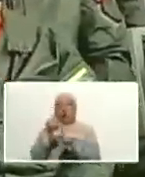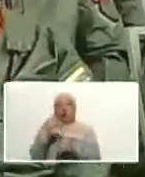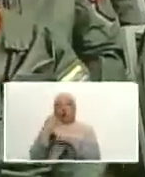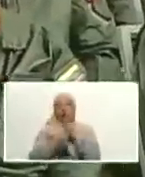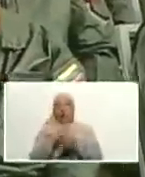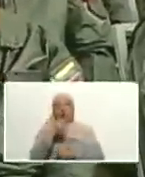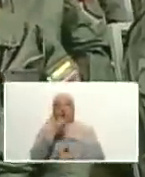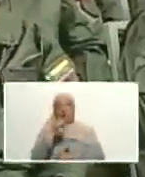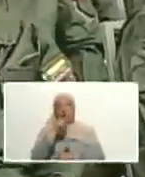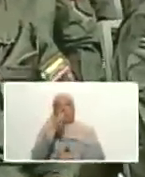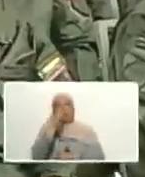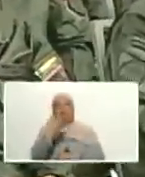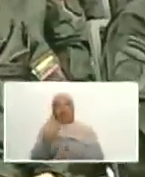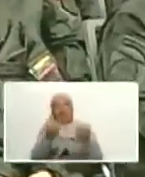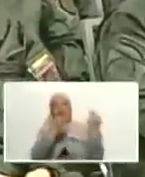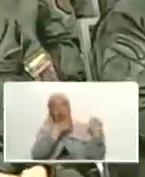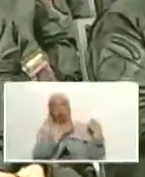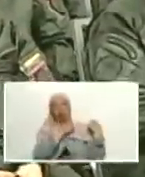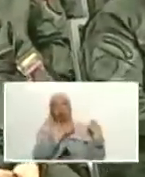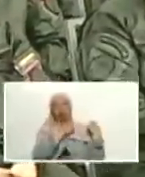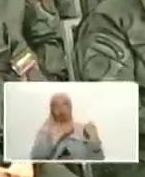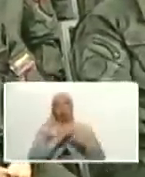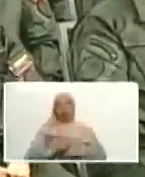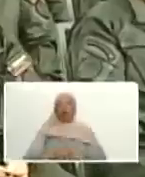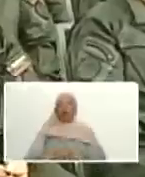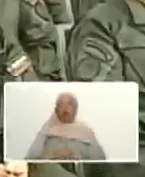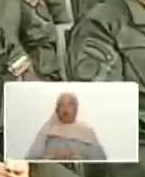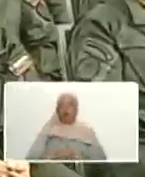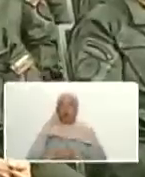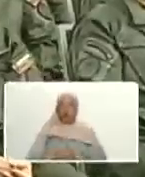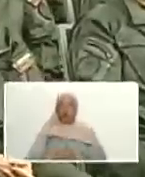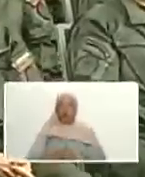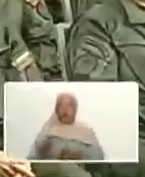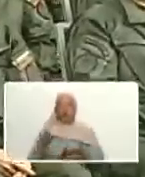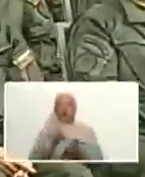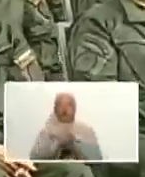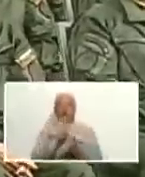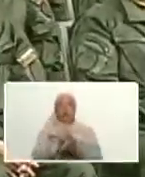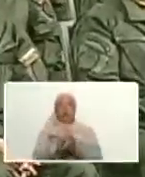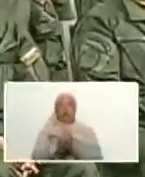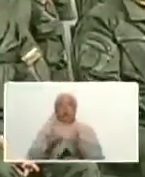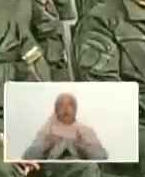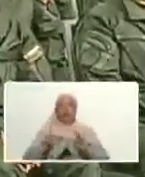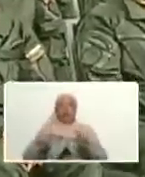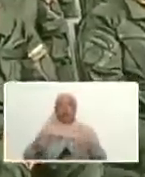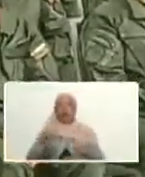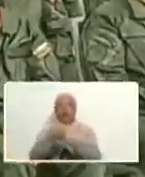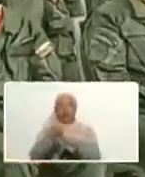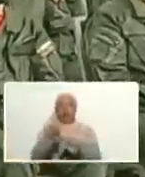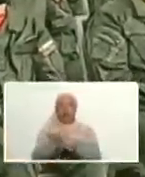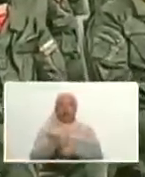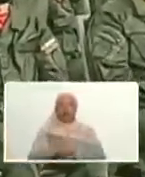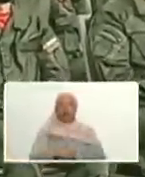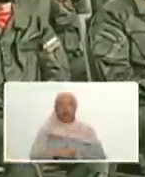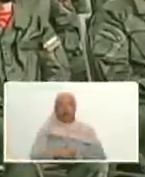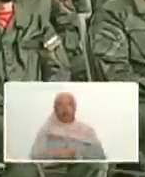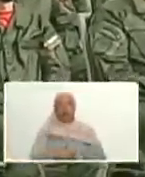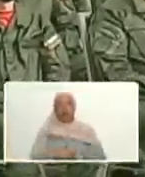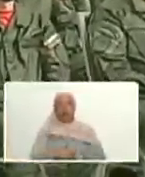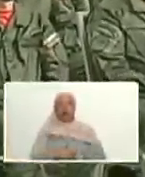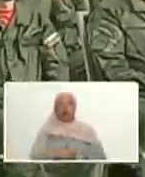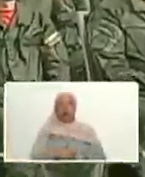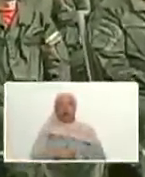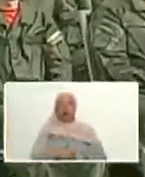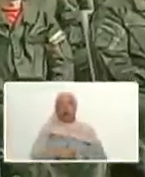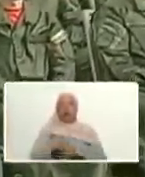una buena representación de esos logros. Mantener la iniciativa estratégica, teniendo claro